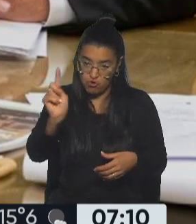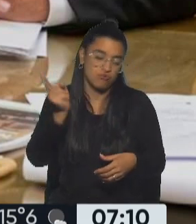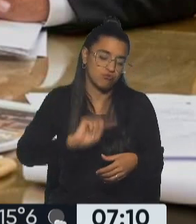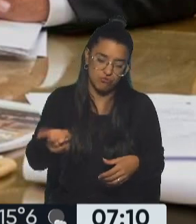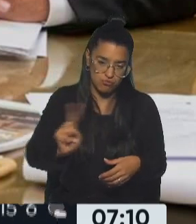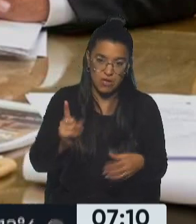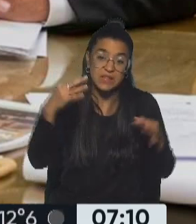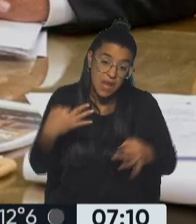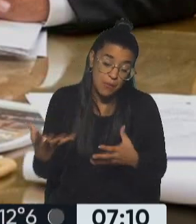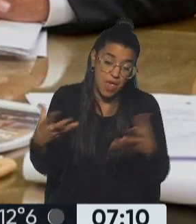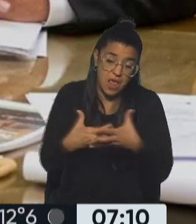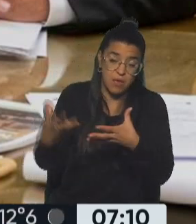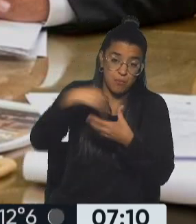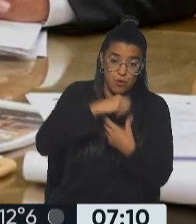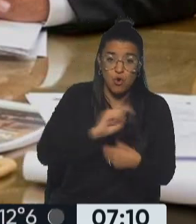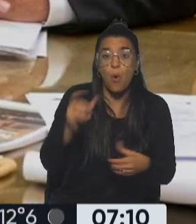exactamente